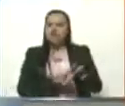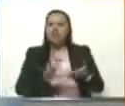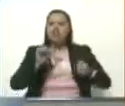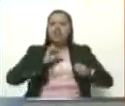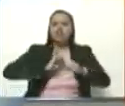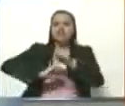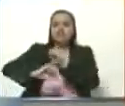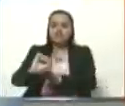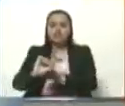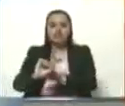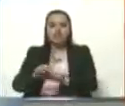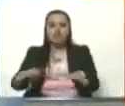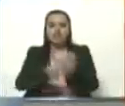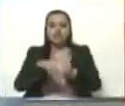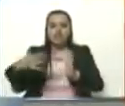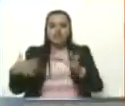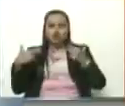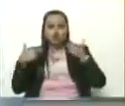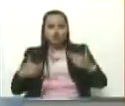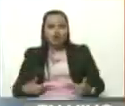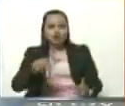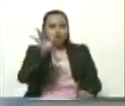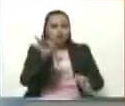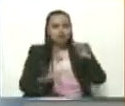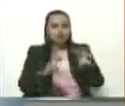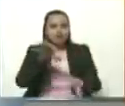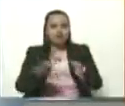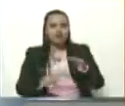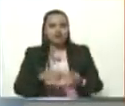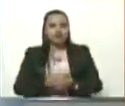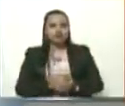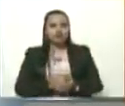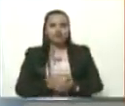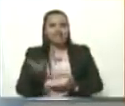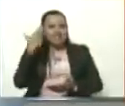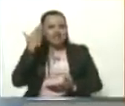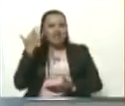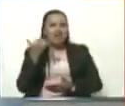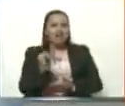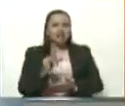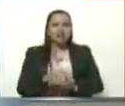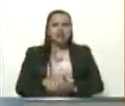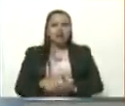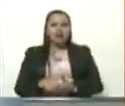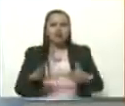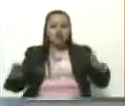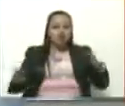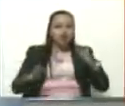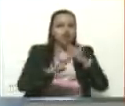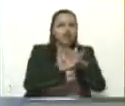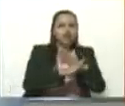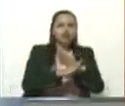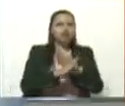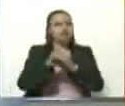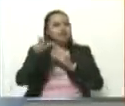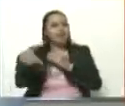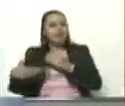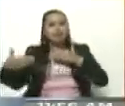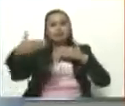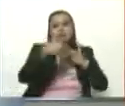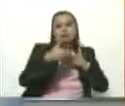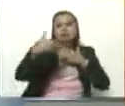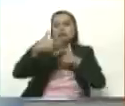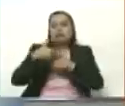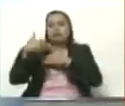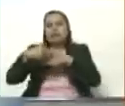de los derechos humanos de la justicia en medio de un asedio en medio de una acechanza